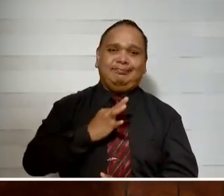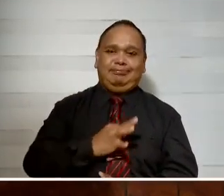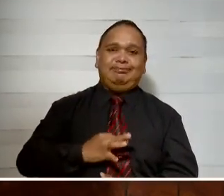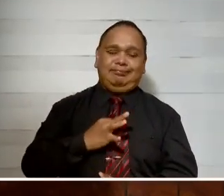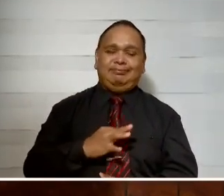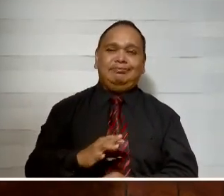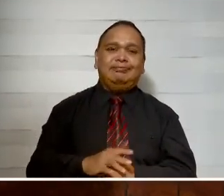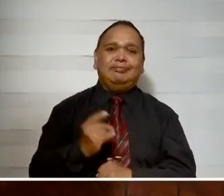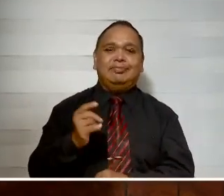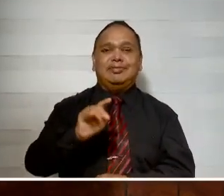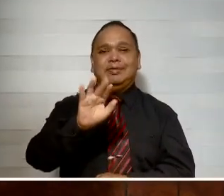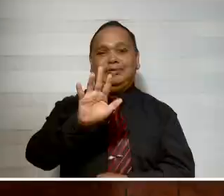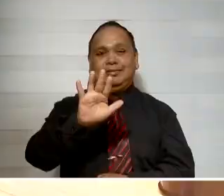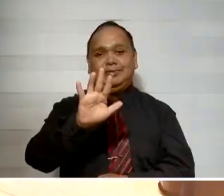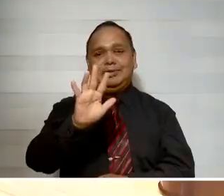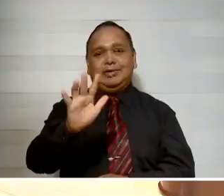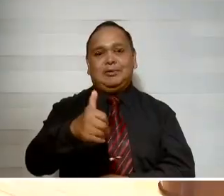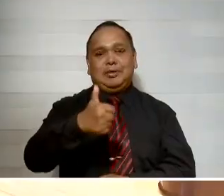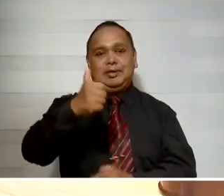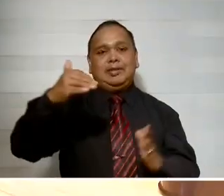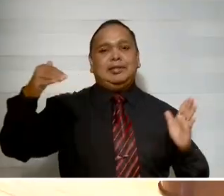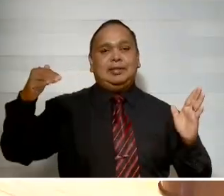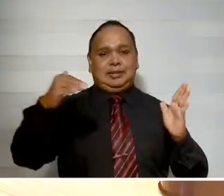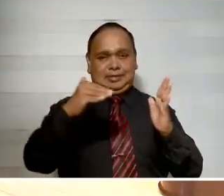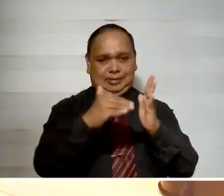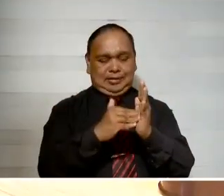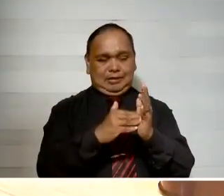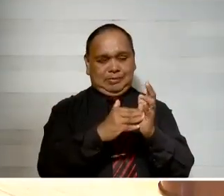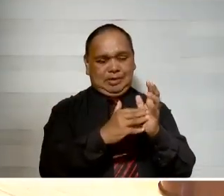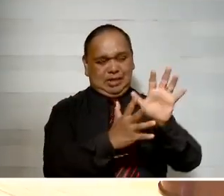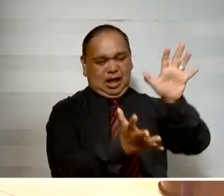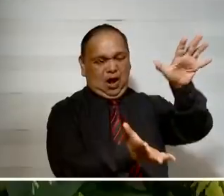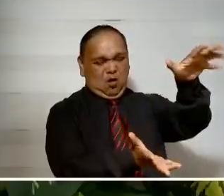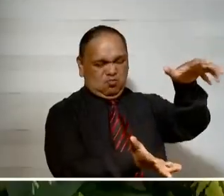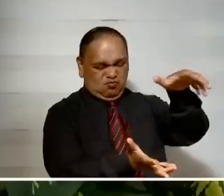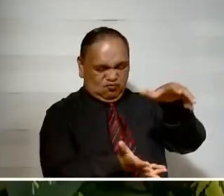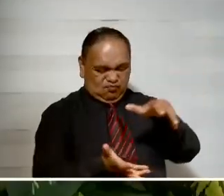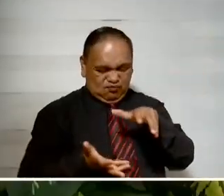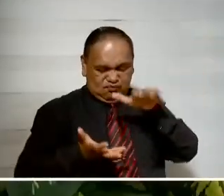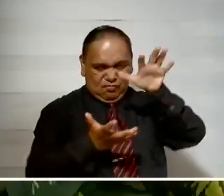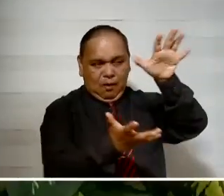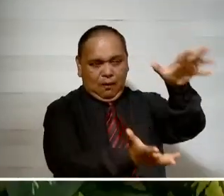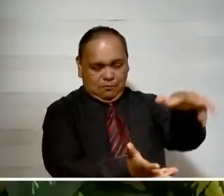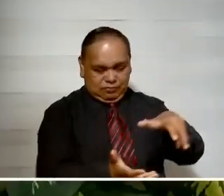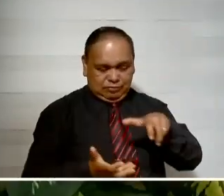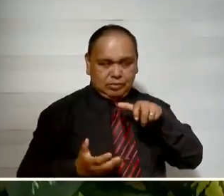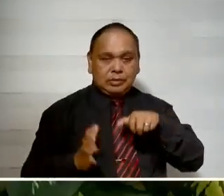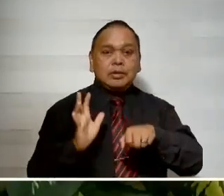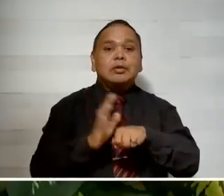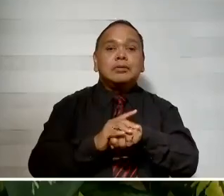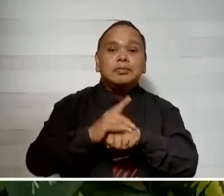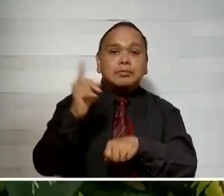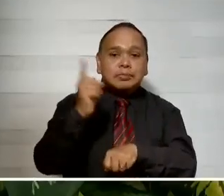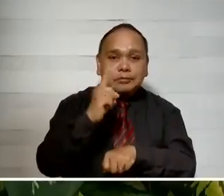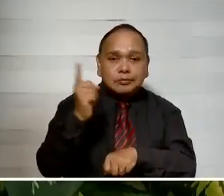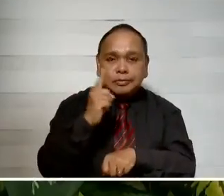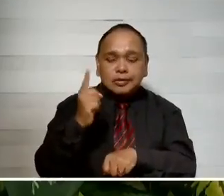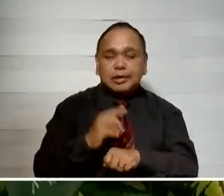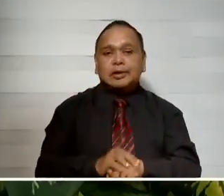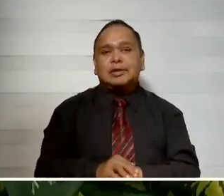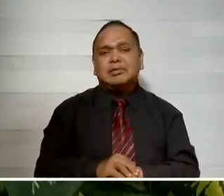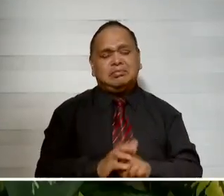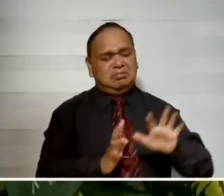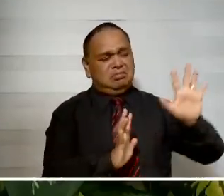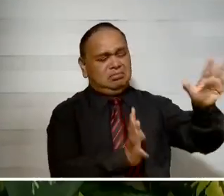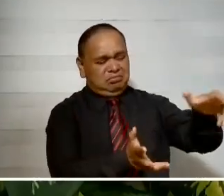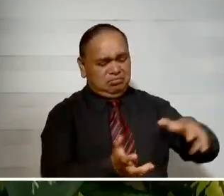ser 56 mil metros de sedimento, que además, gobernador, recordemos por qué la importancia del dragado de este afluente del